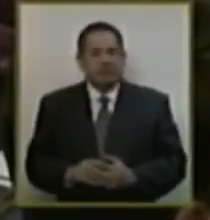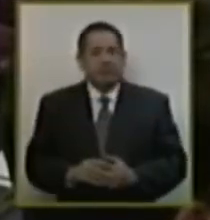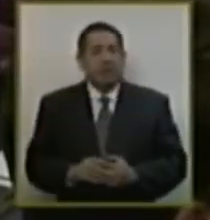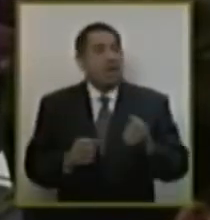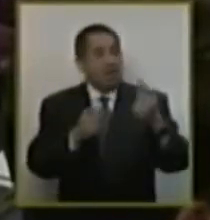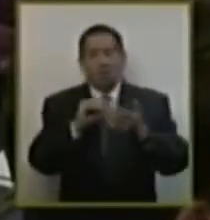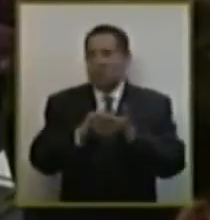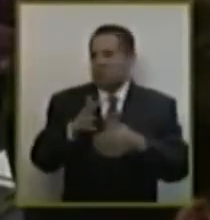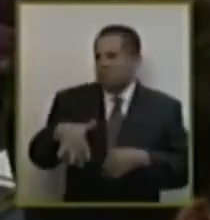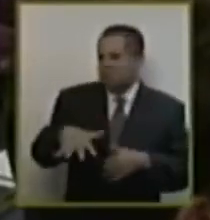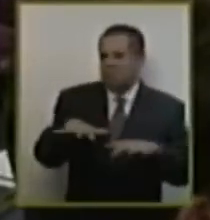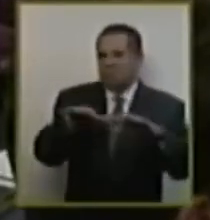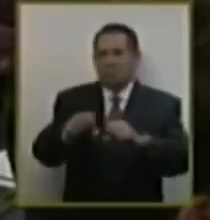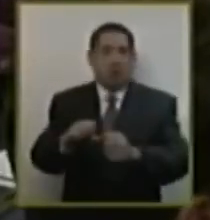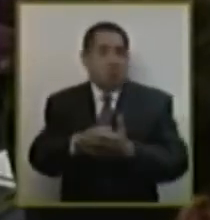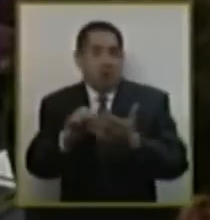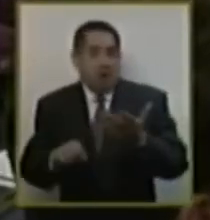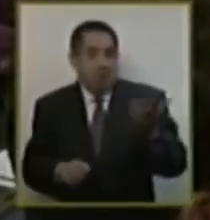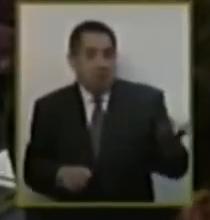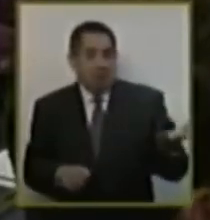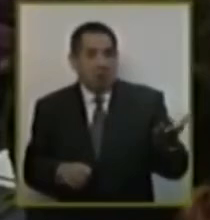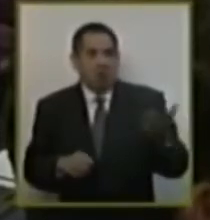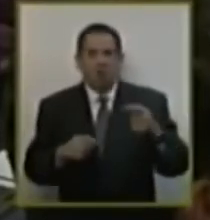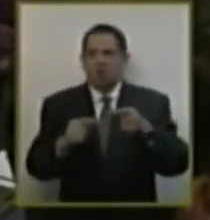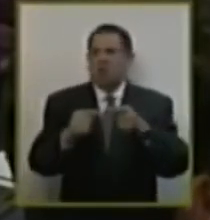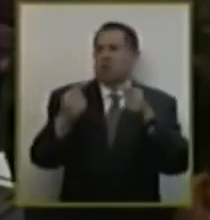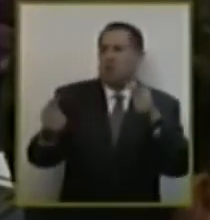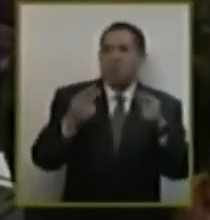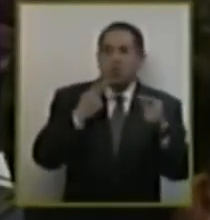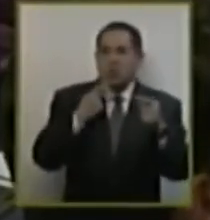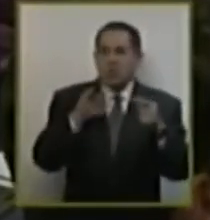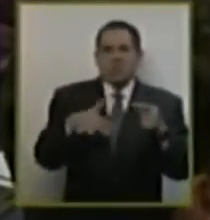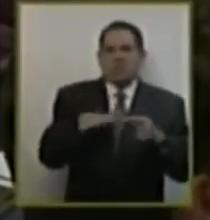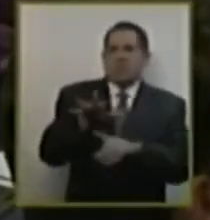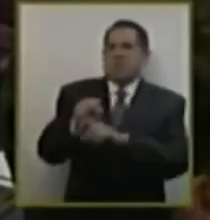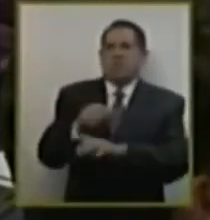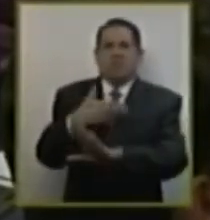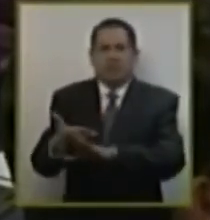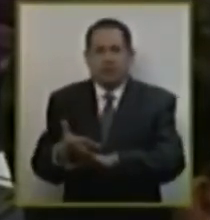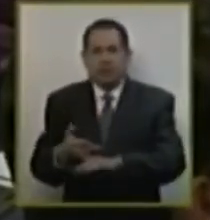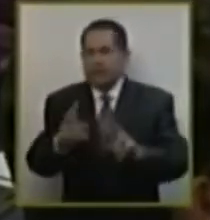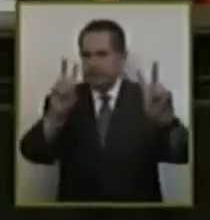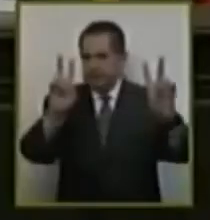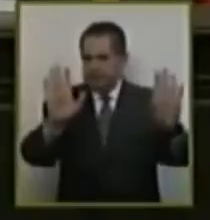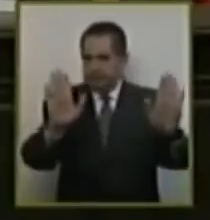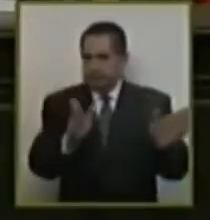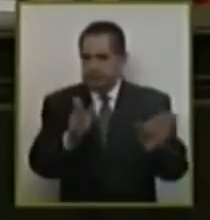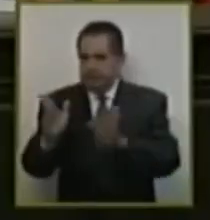Persecución, por ejemplo, del contrincante político. Aquí hago un paréntesis para